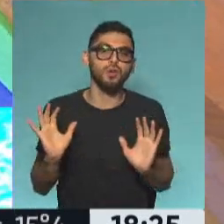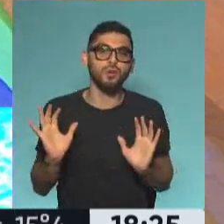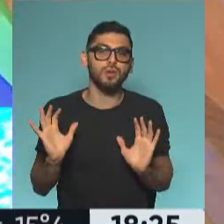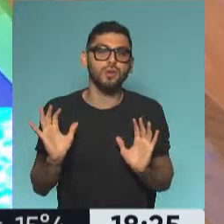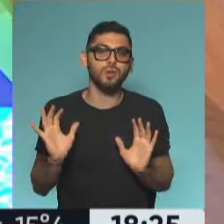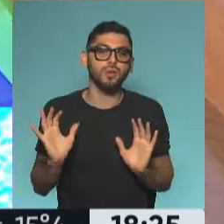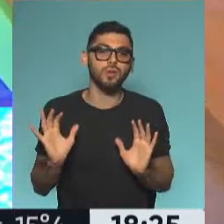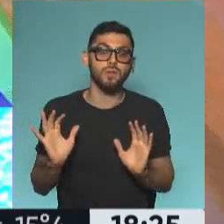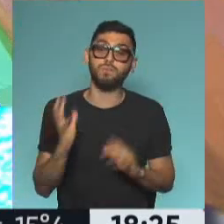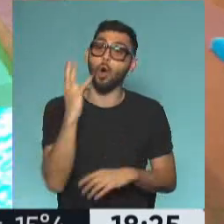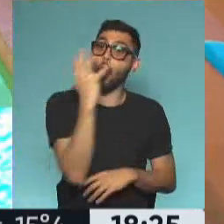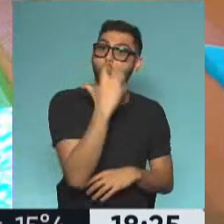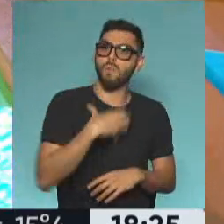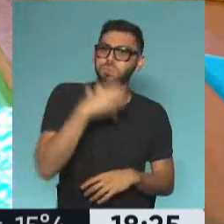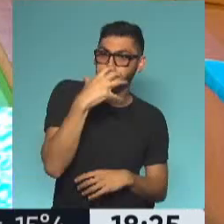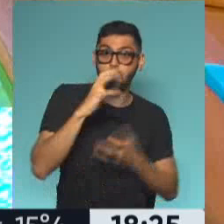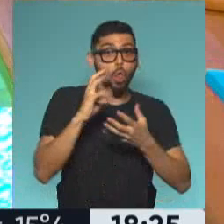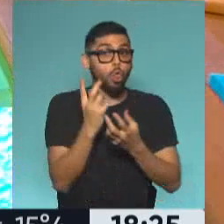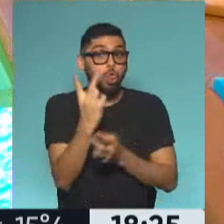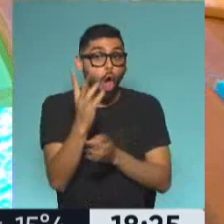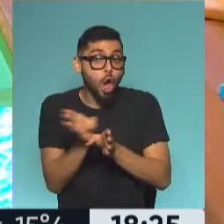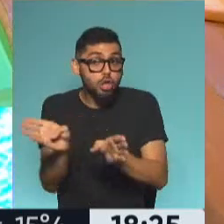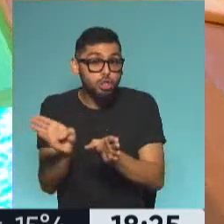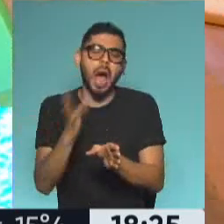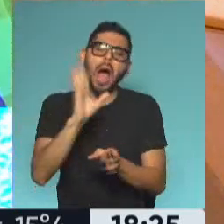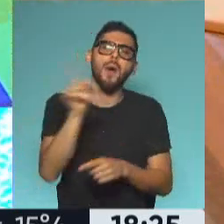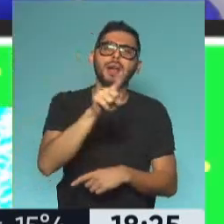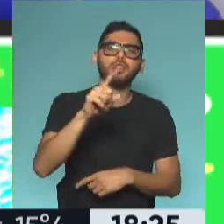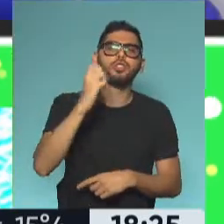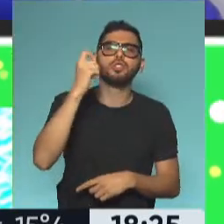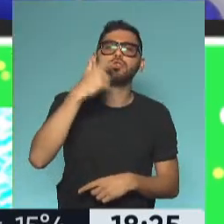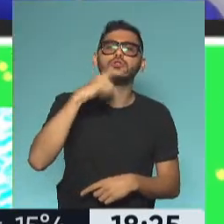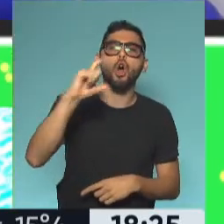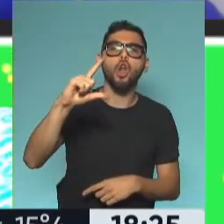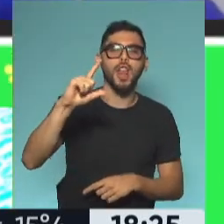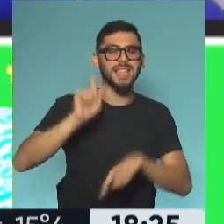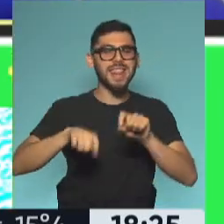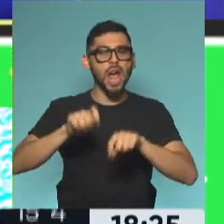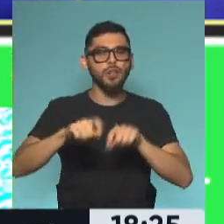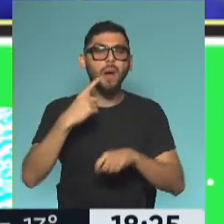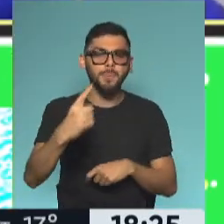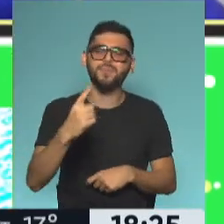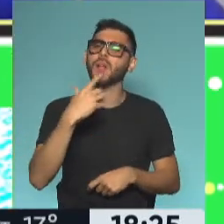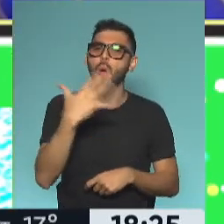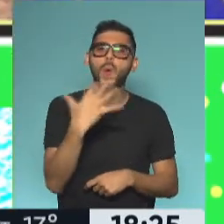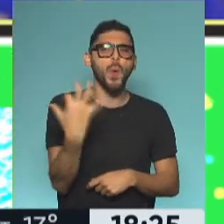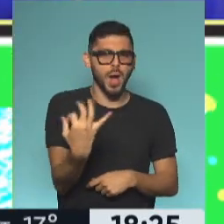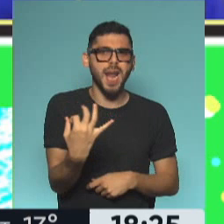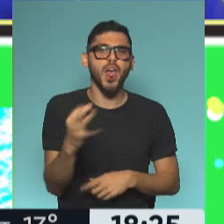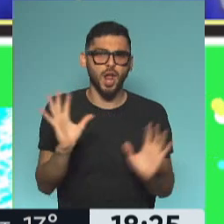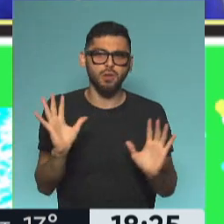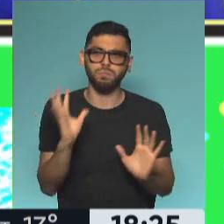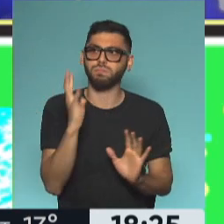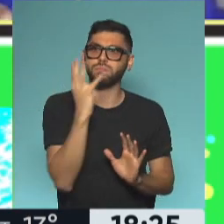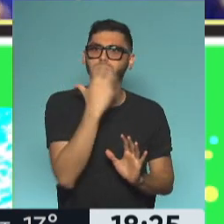Nico, atento. Nico, atento en tu casa, Nico, Sol en Santiago del Estero, que dice... A ver. Que sí, es verdadero, o sea, están los